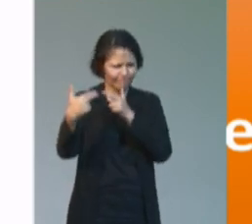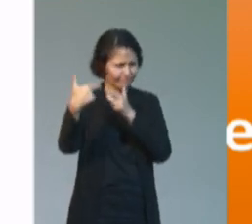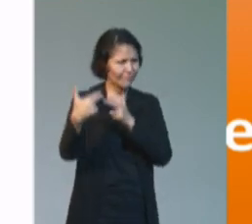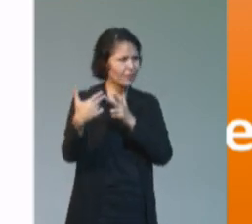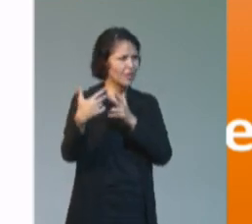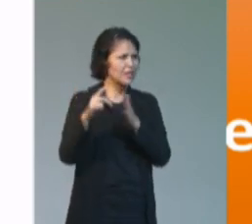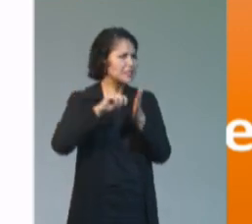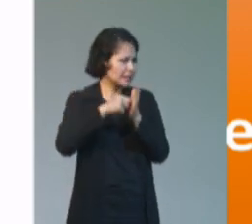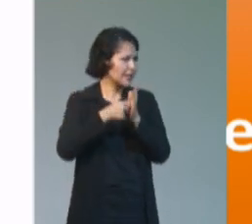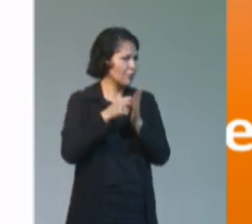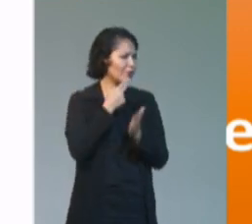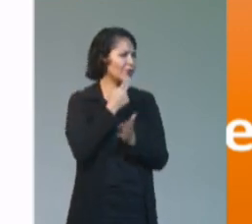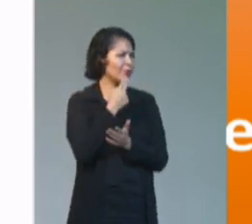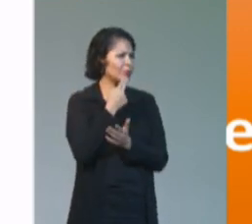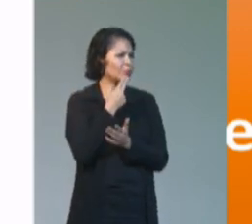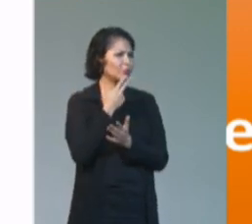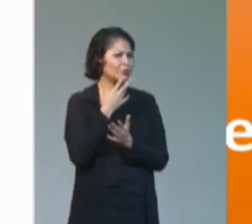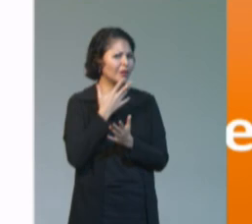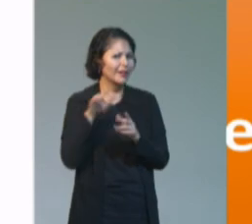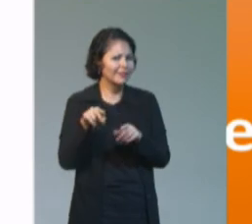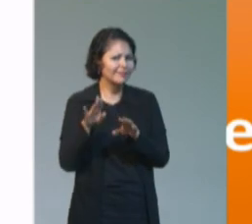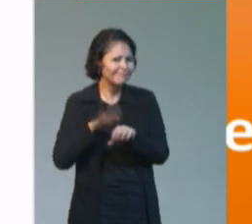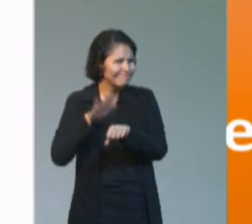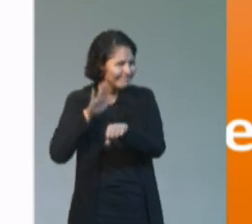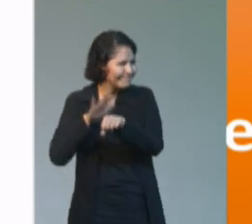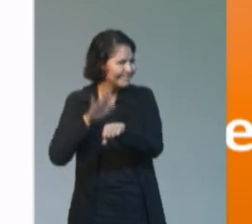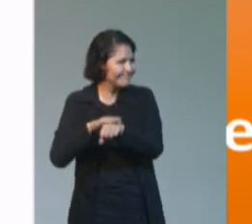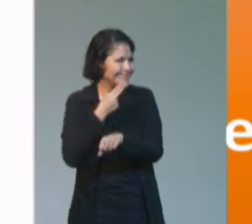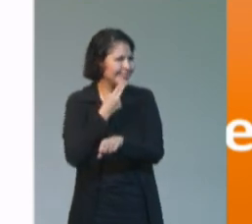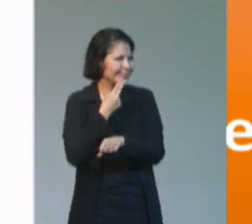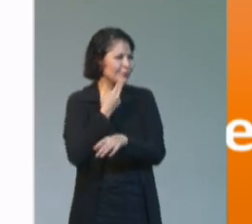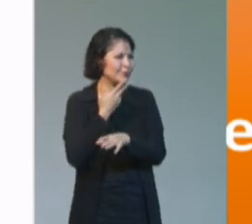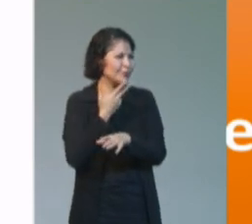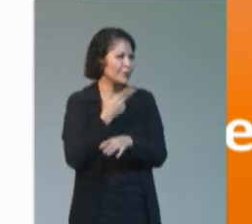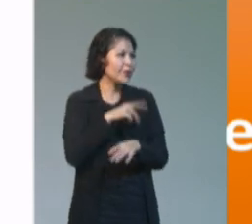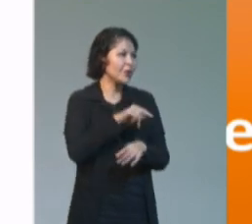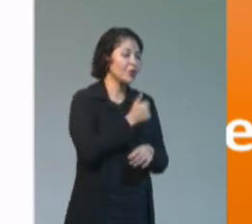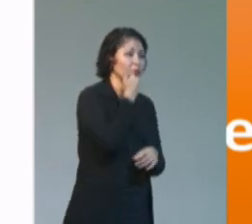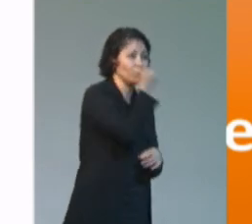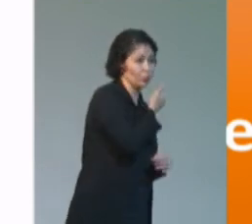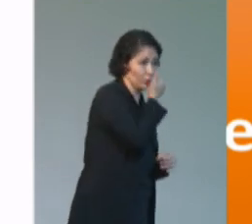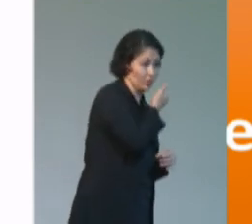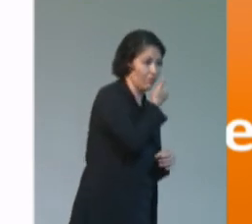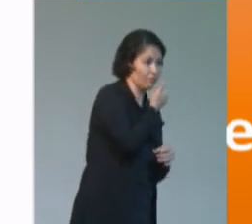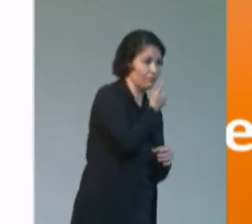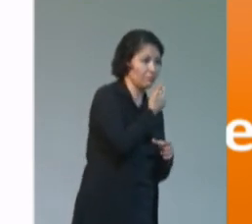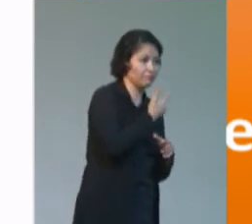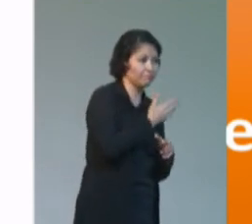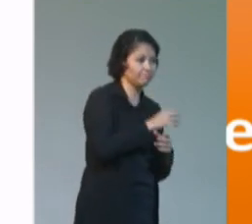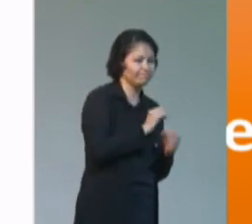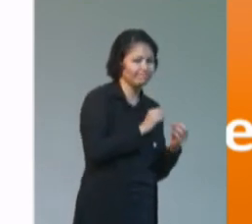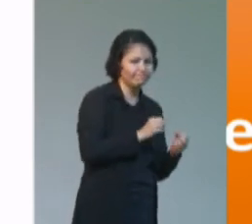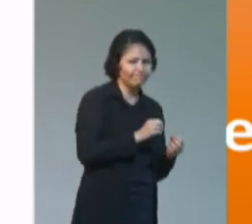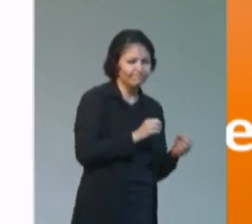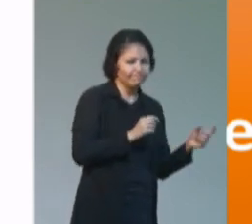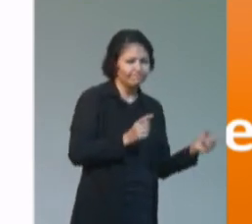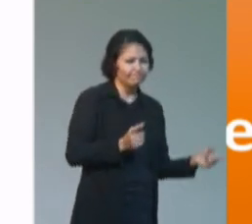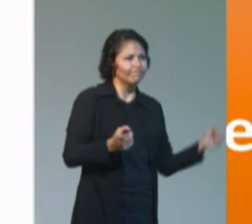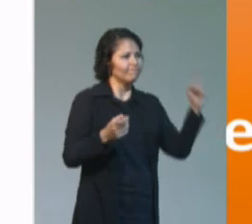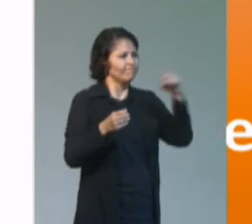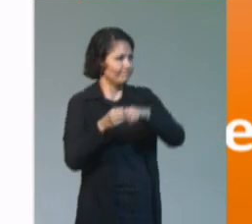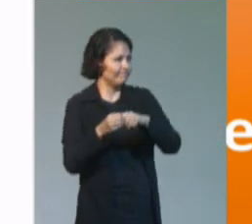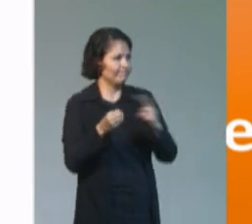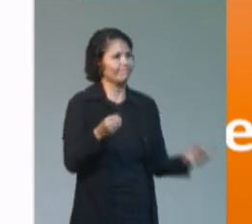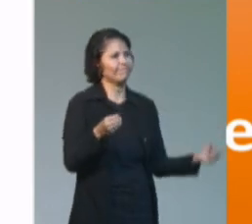tecnológicos cada vez hay más estudiantes que evidentemente hacen este tipo de acciones y cada vez las